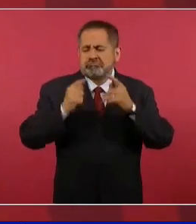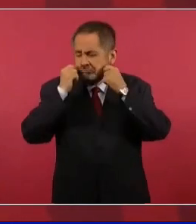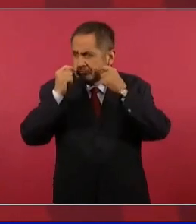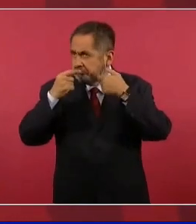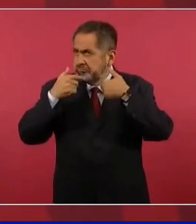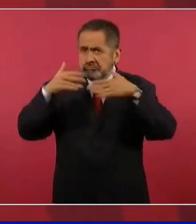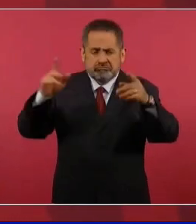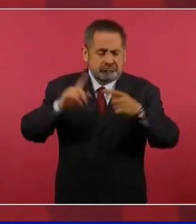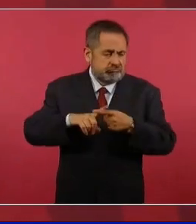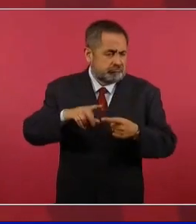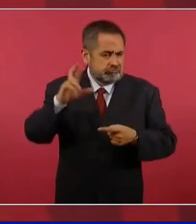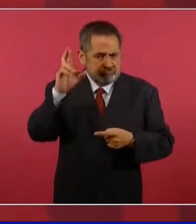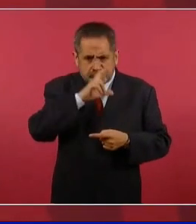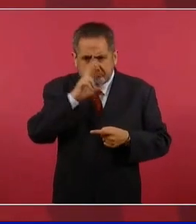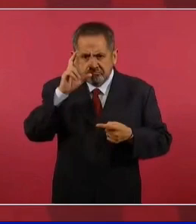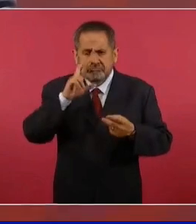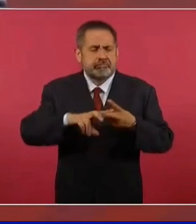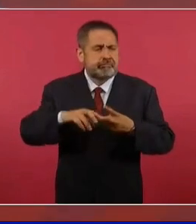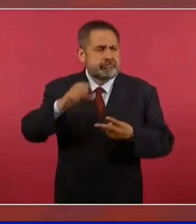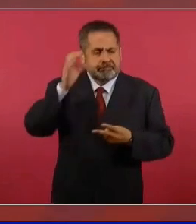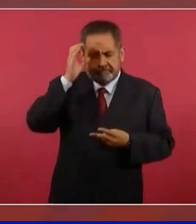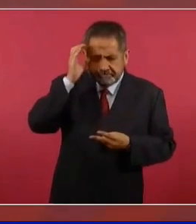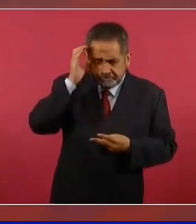Rusia, China,